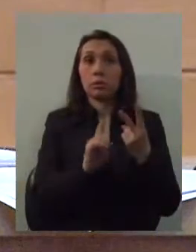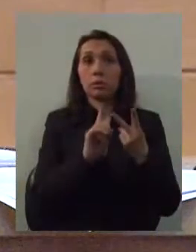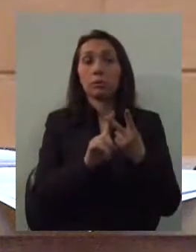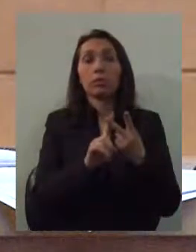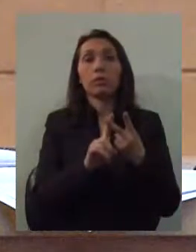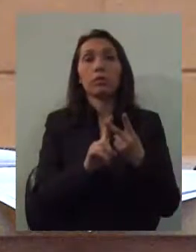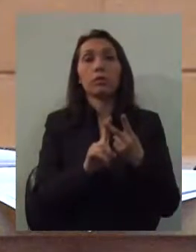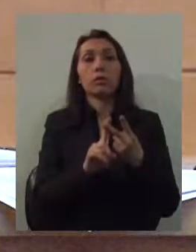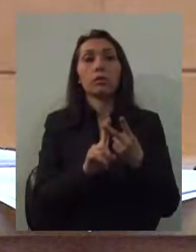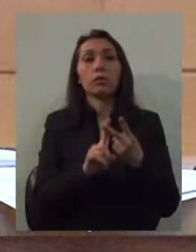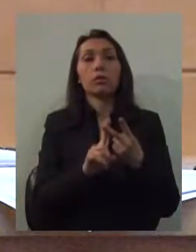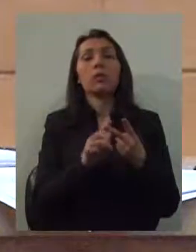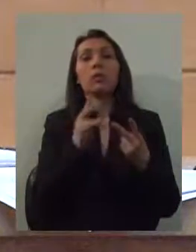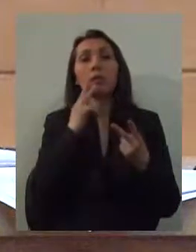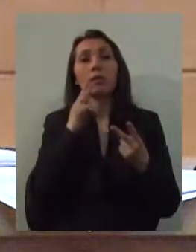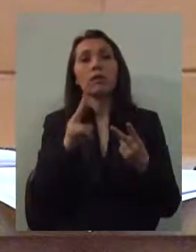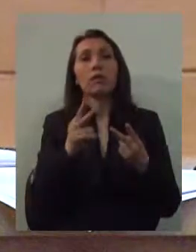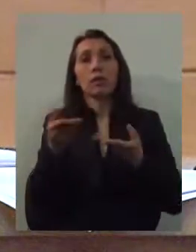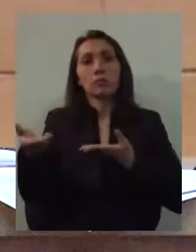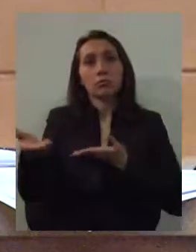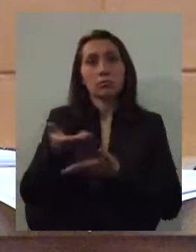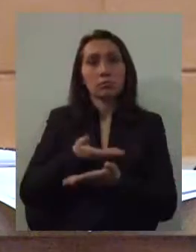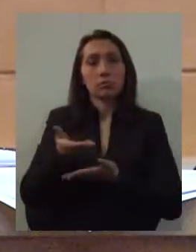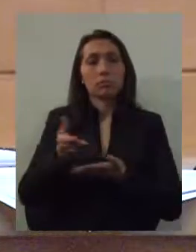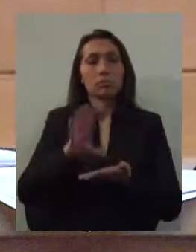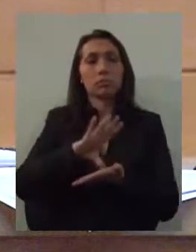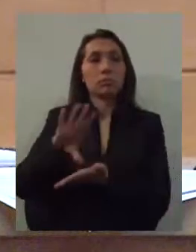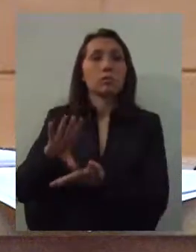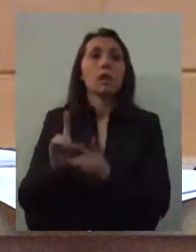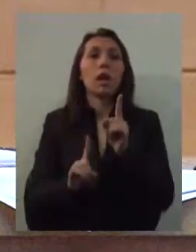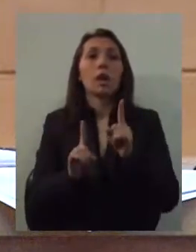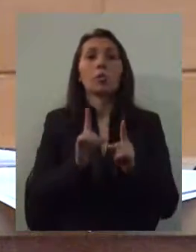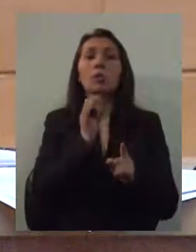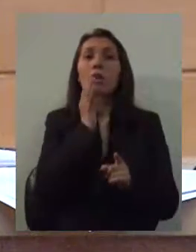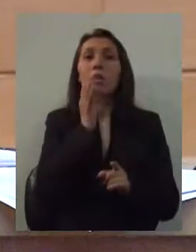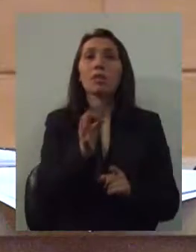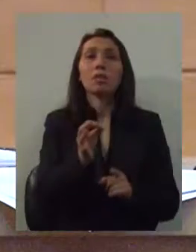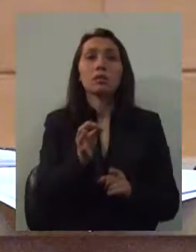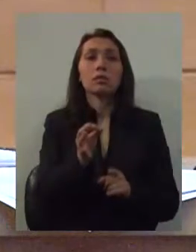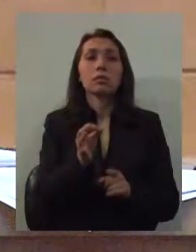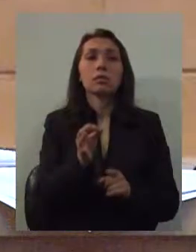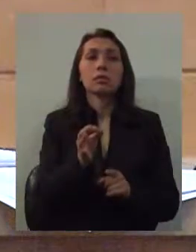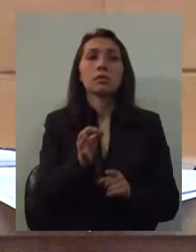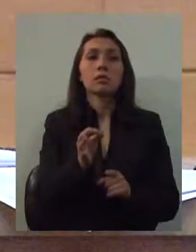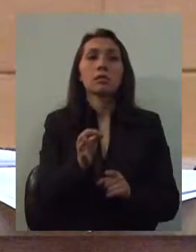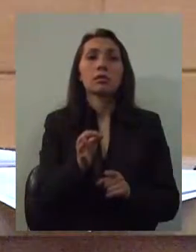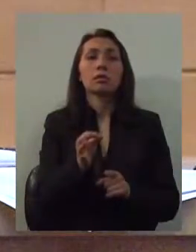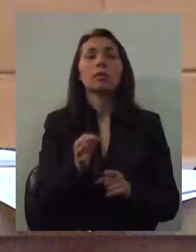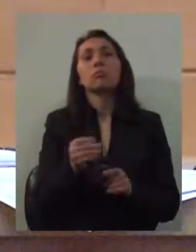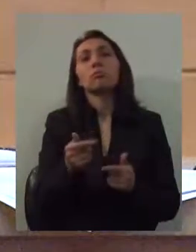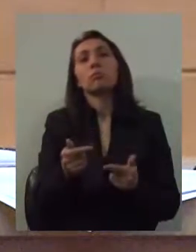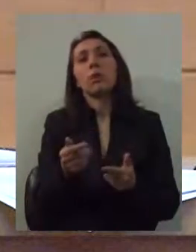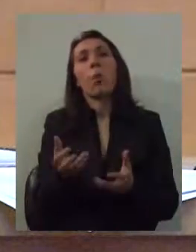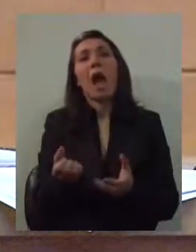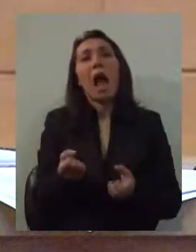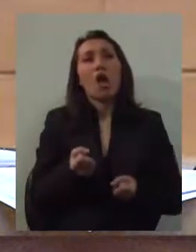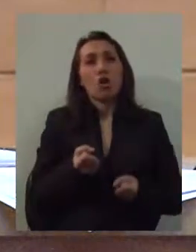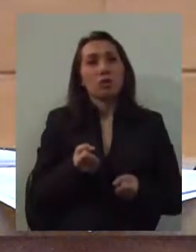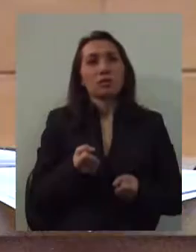usa el criterio de la reciprocidad, que algunos han dado en llamar como una suerte de